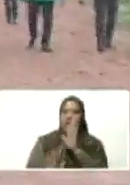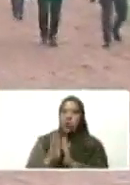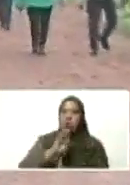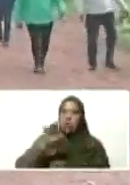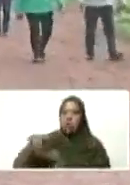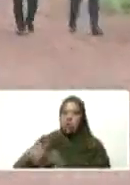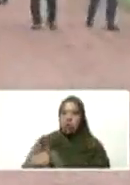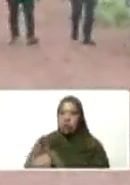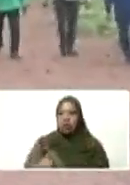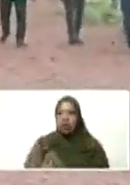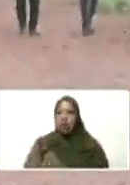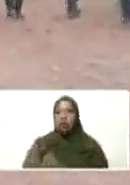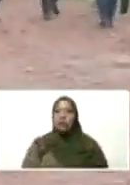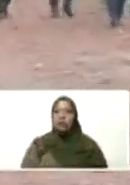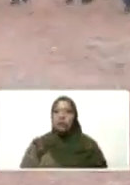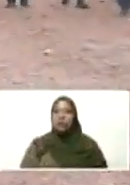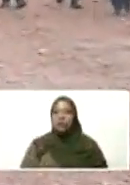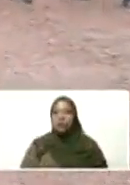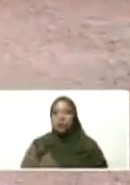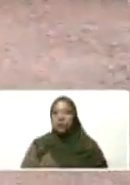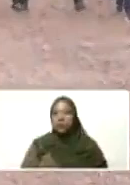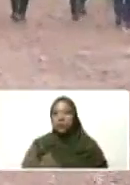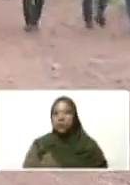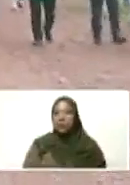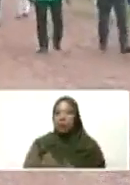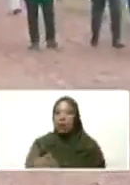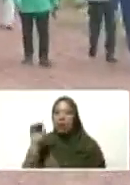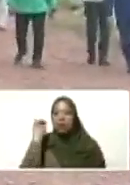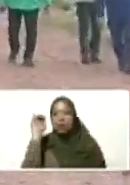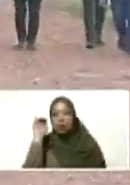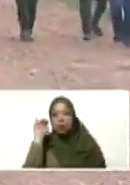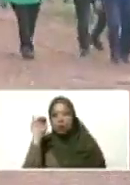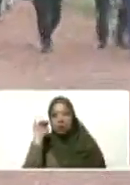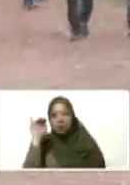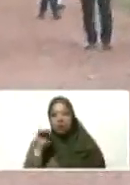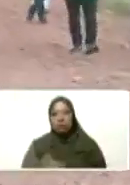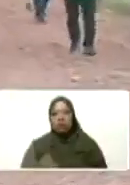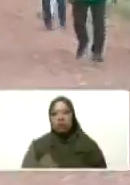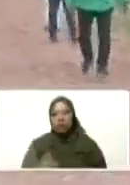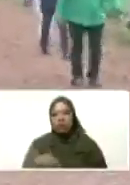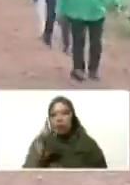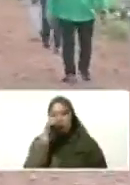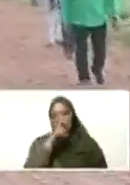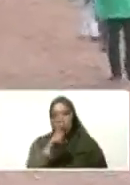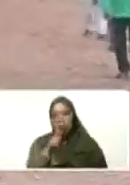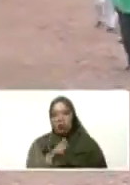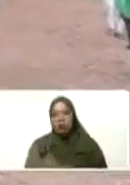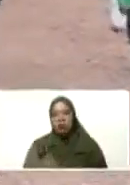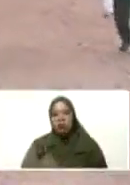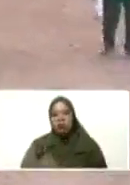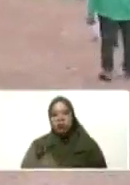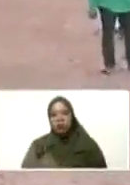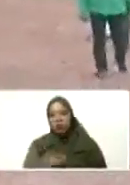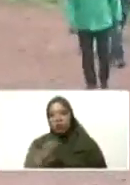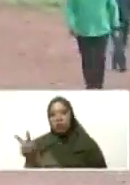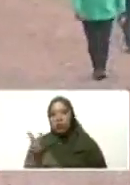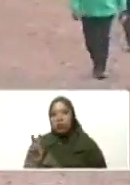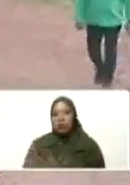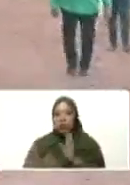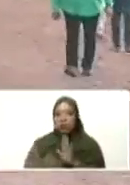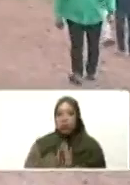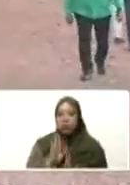nosotros sembrando hacia el futuro. Este año, bueno, Venezuela